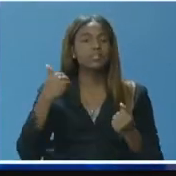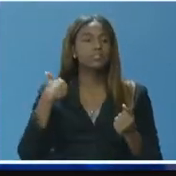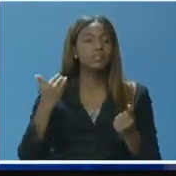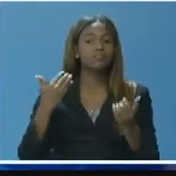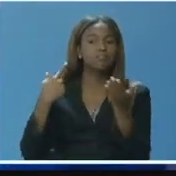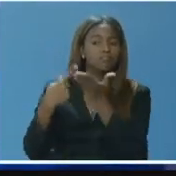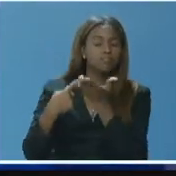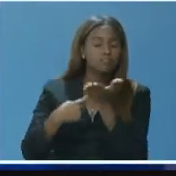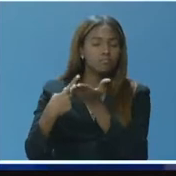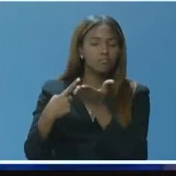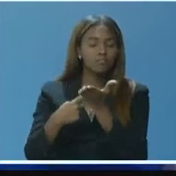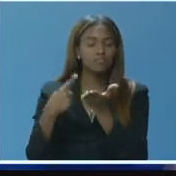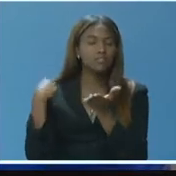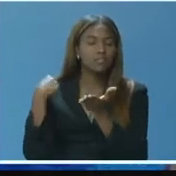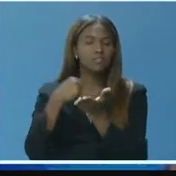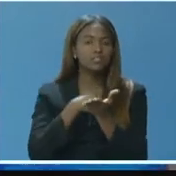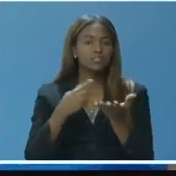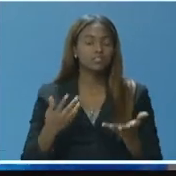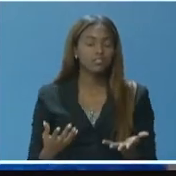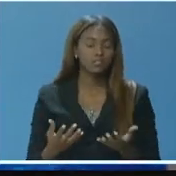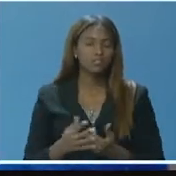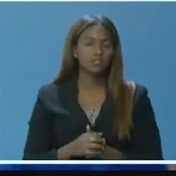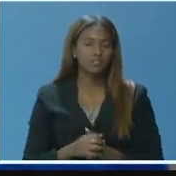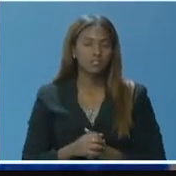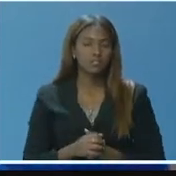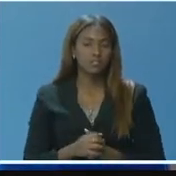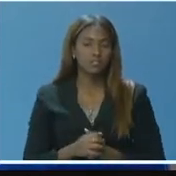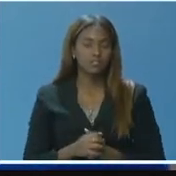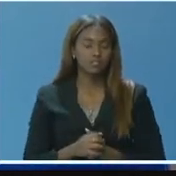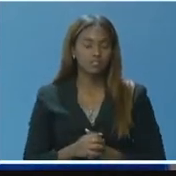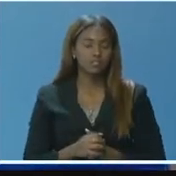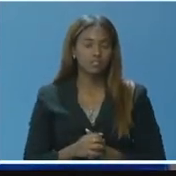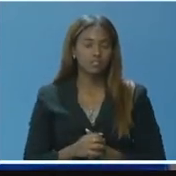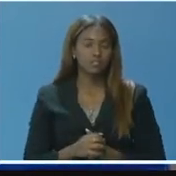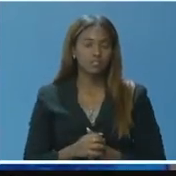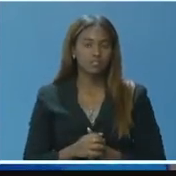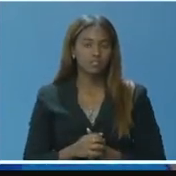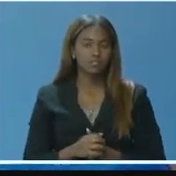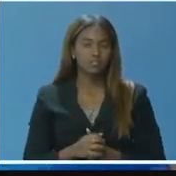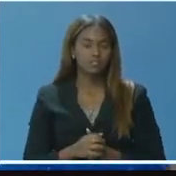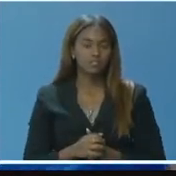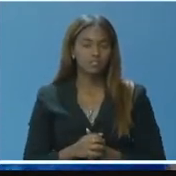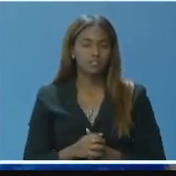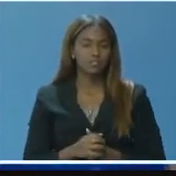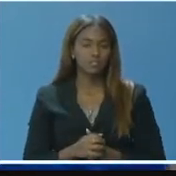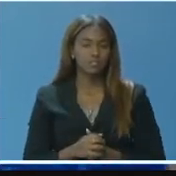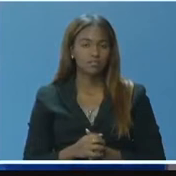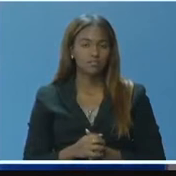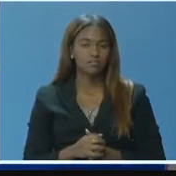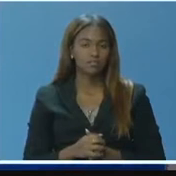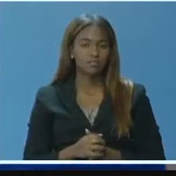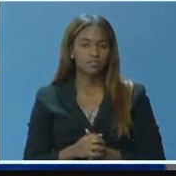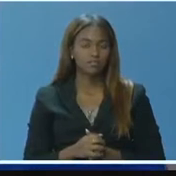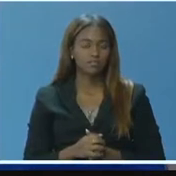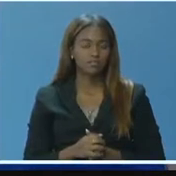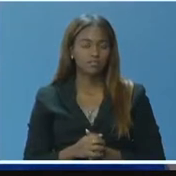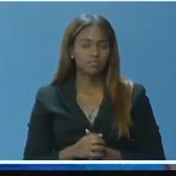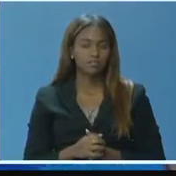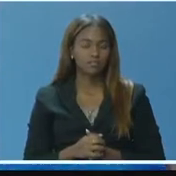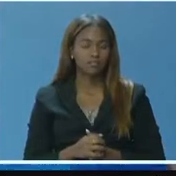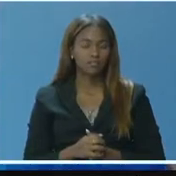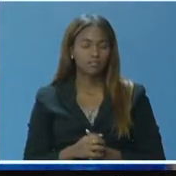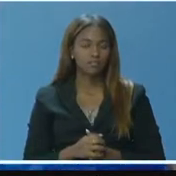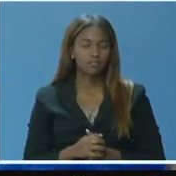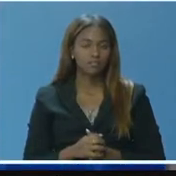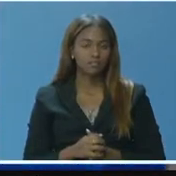los criterios de diseño. Esta es la primera de una serie de reuniones, porque este es un asunto que